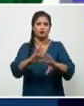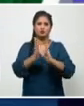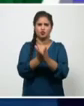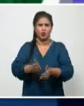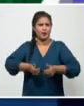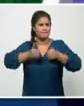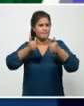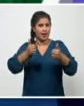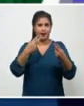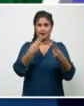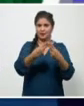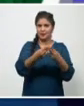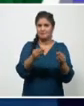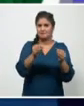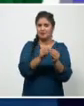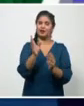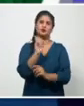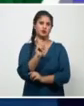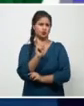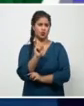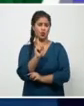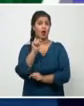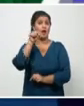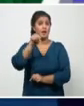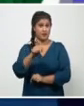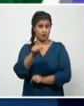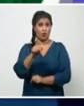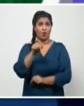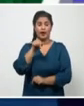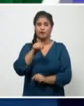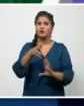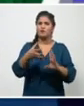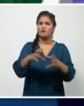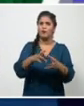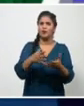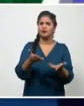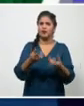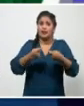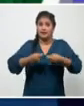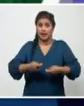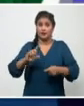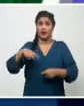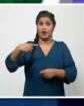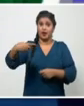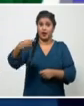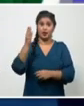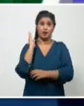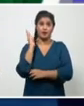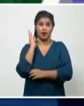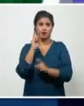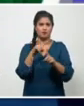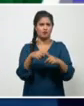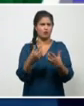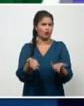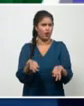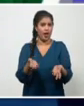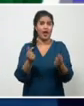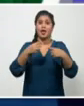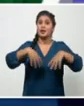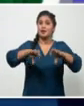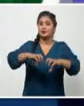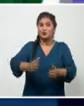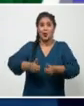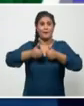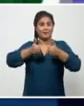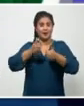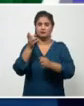hay diferentes mecanismos. Uno es este, que bueno, si se va a poner diariamente en la conferencia es porque indiscutiblemente tiene una